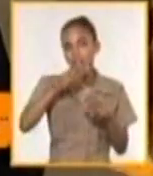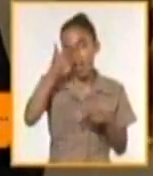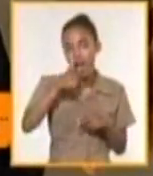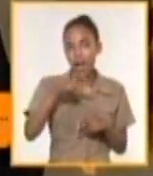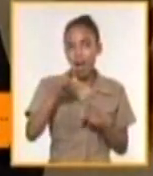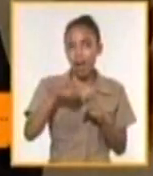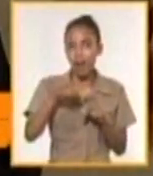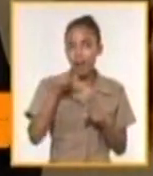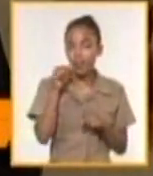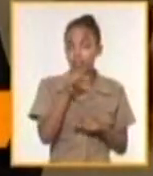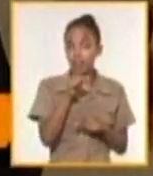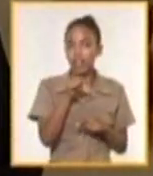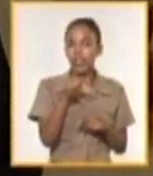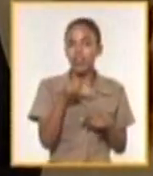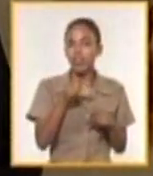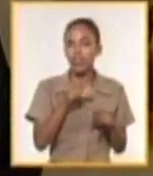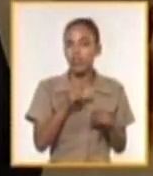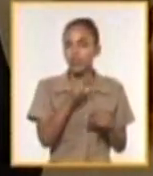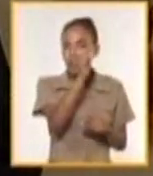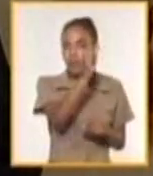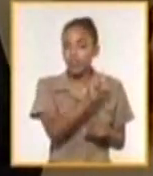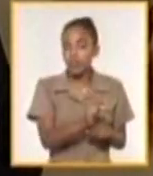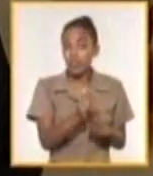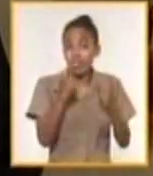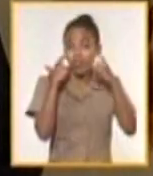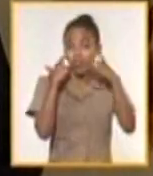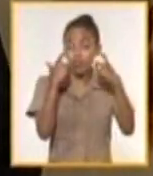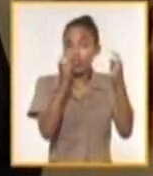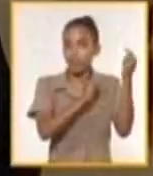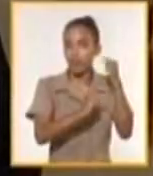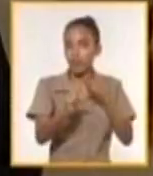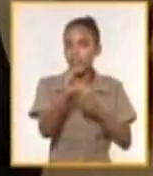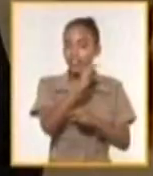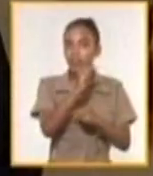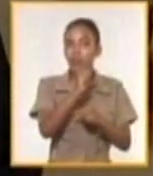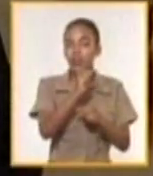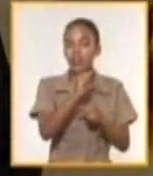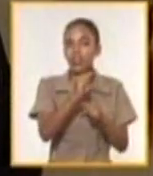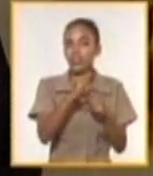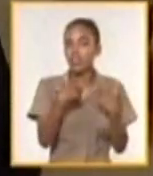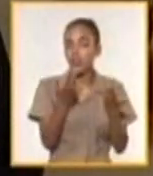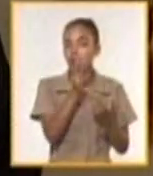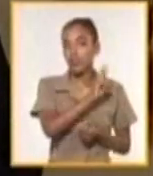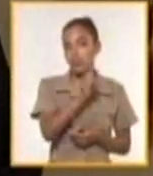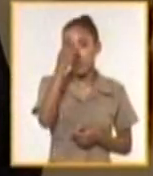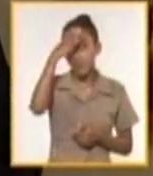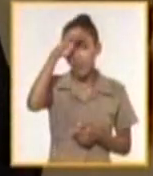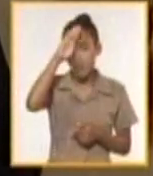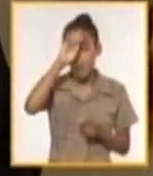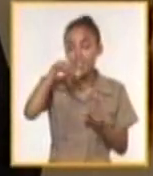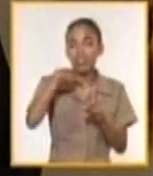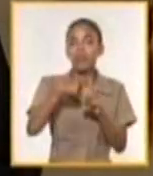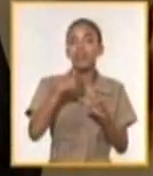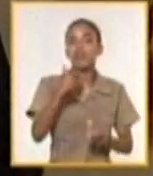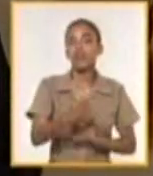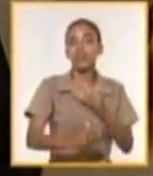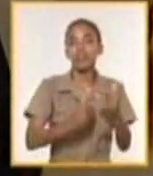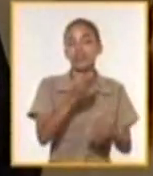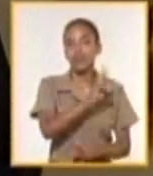Es una de las figuras más importantes y trascendentes de todo el proceso